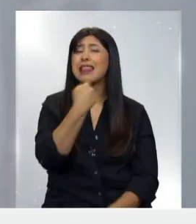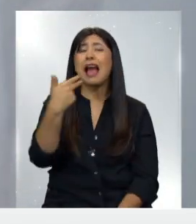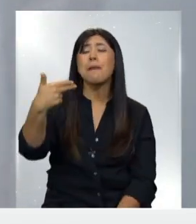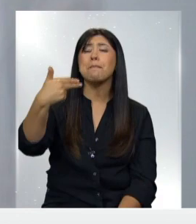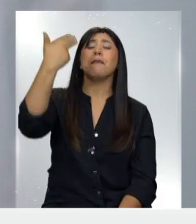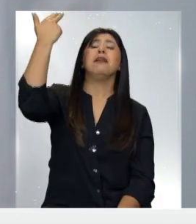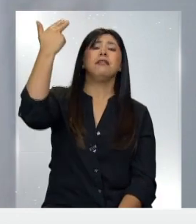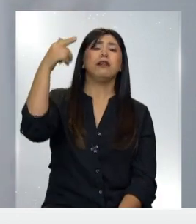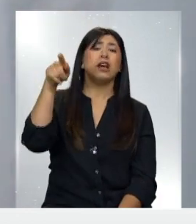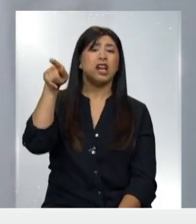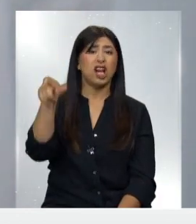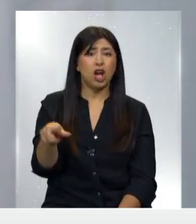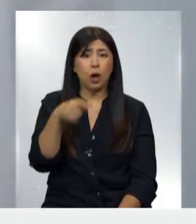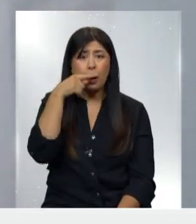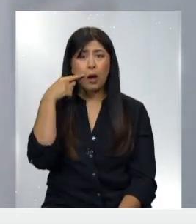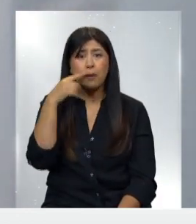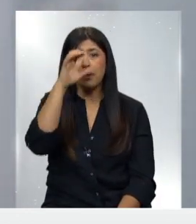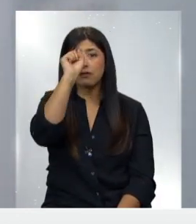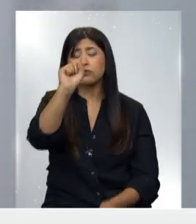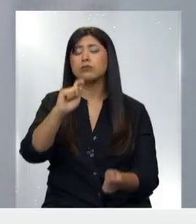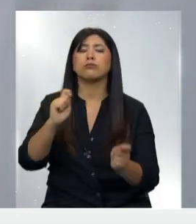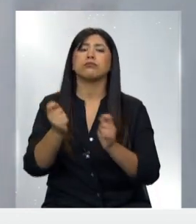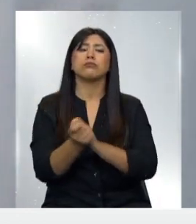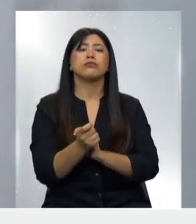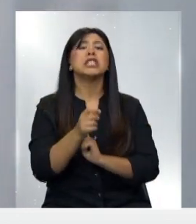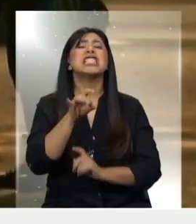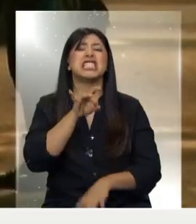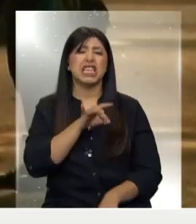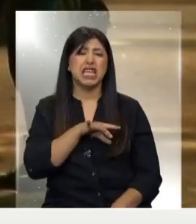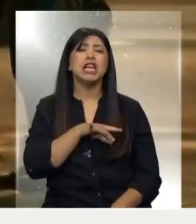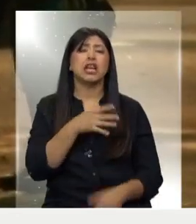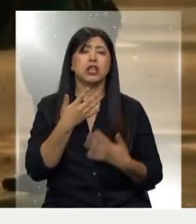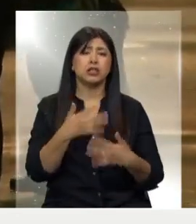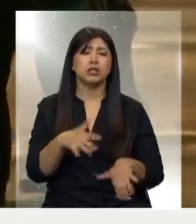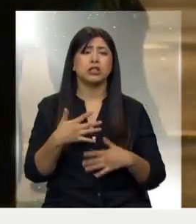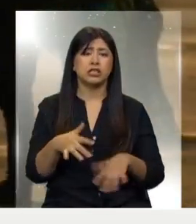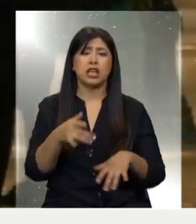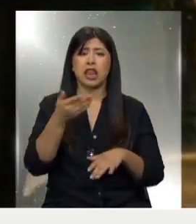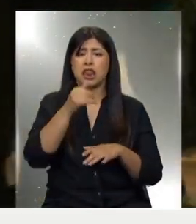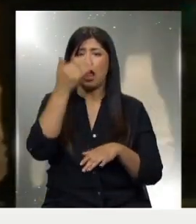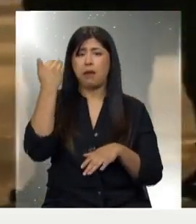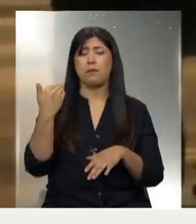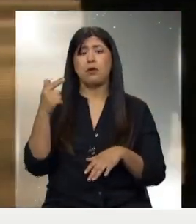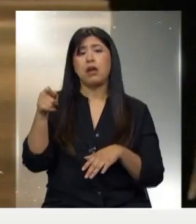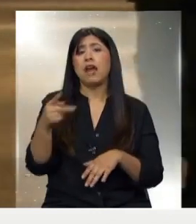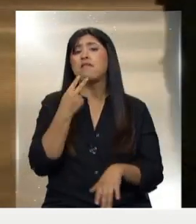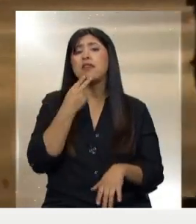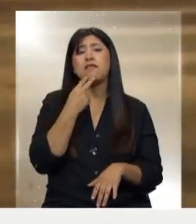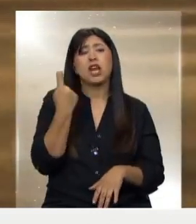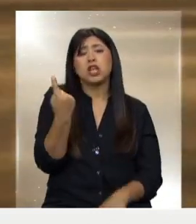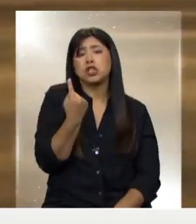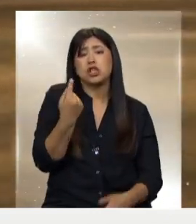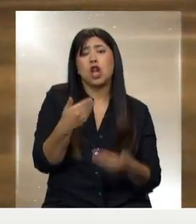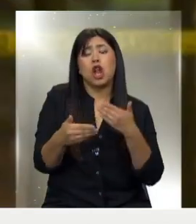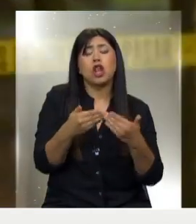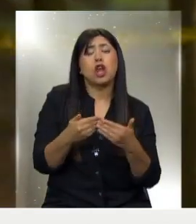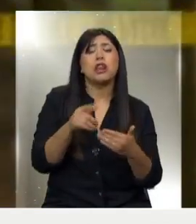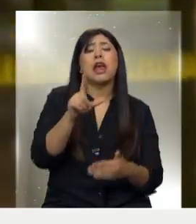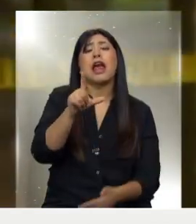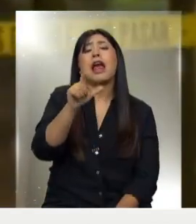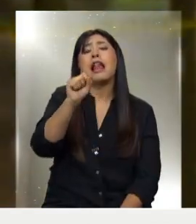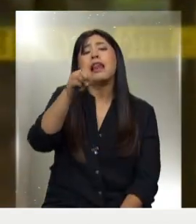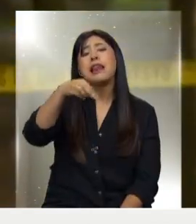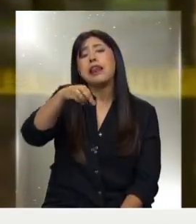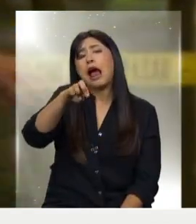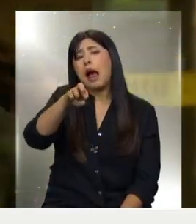hombre, de origen argentino, se nacionalizó chileno hace un tiempo. Según su acompañante, vivía solo con su tía en la comuna de Lampa. De